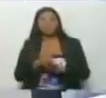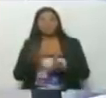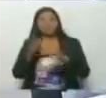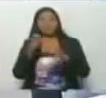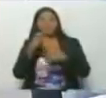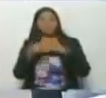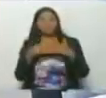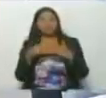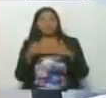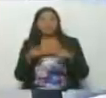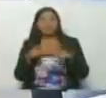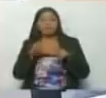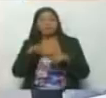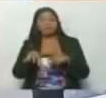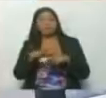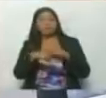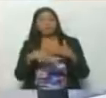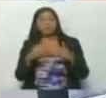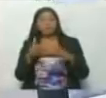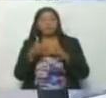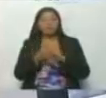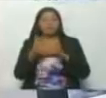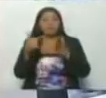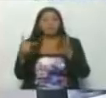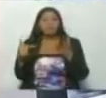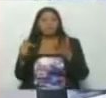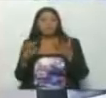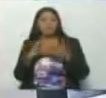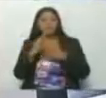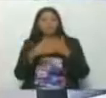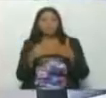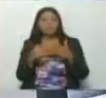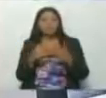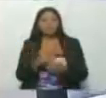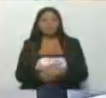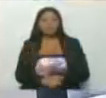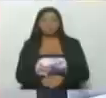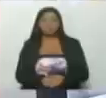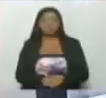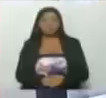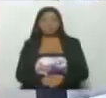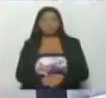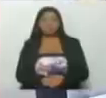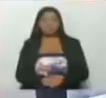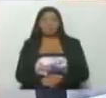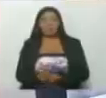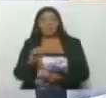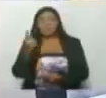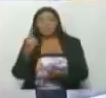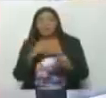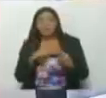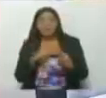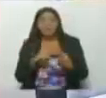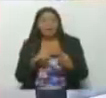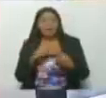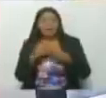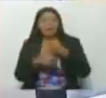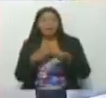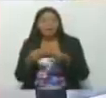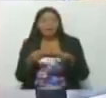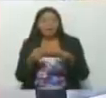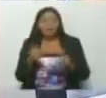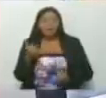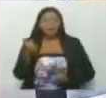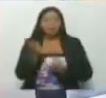percibe el estado a través de las diferentes fuentes tributarias la principal es el